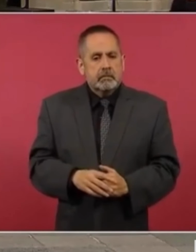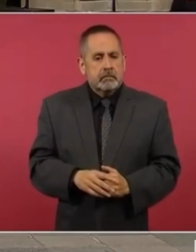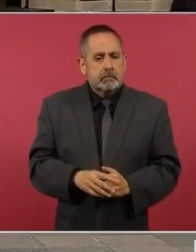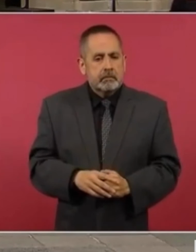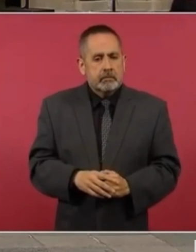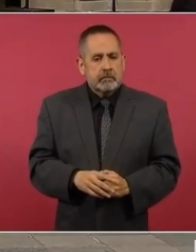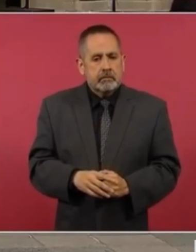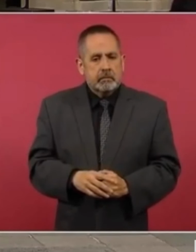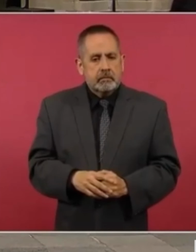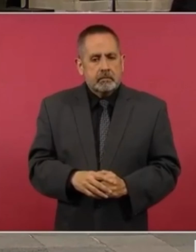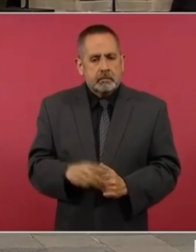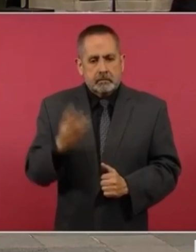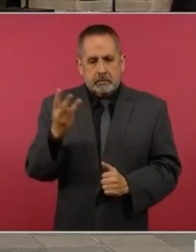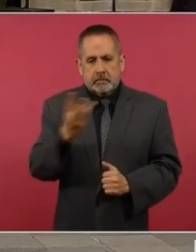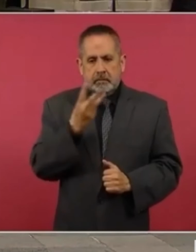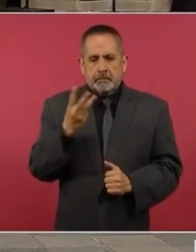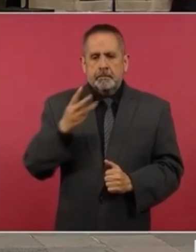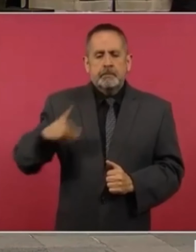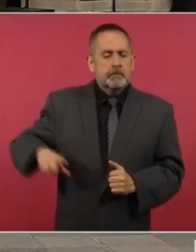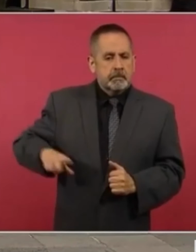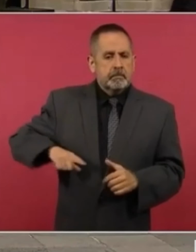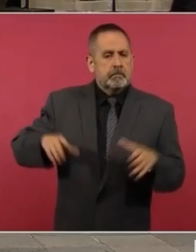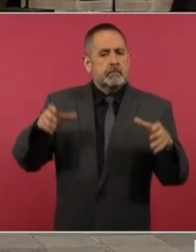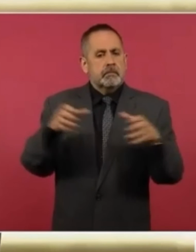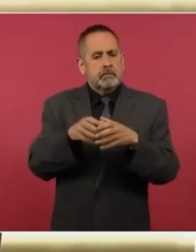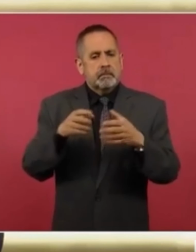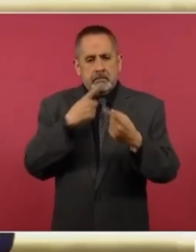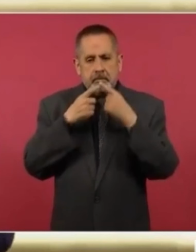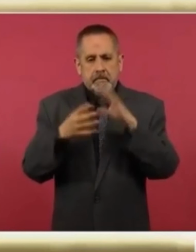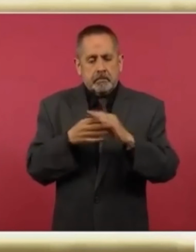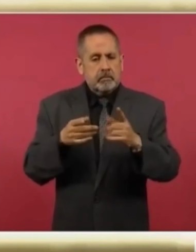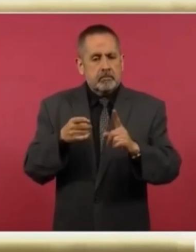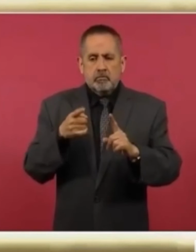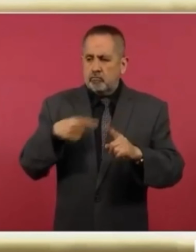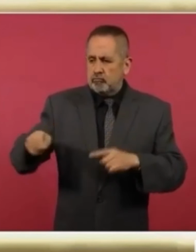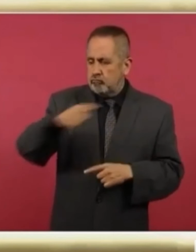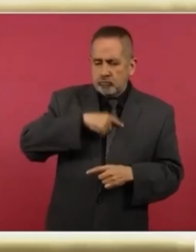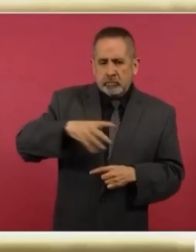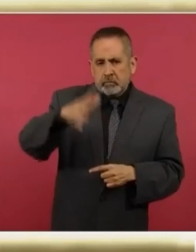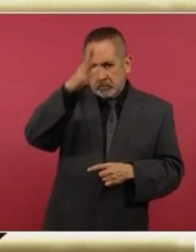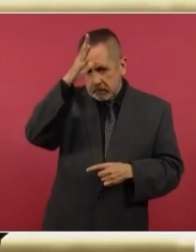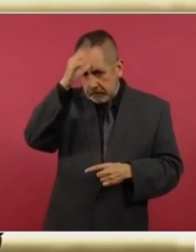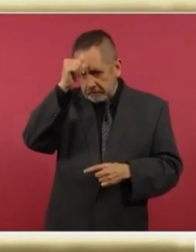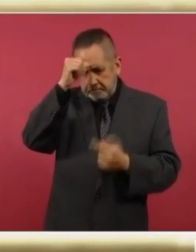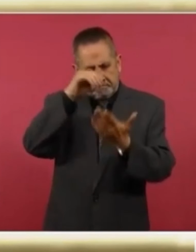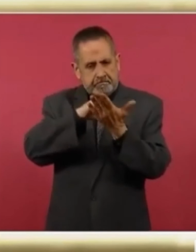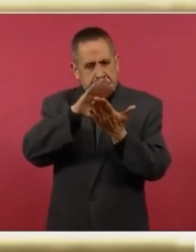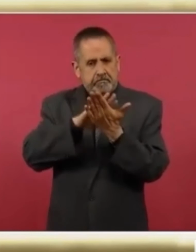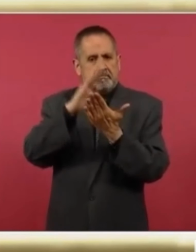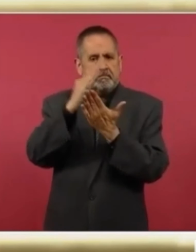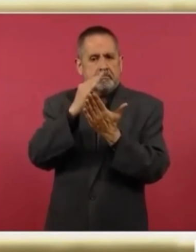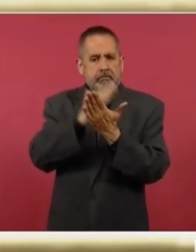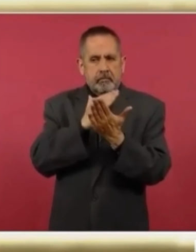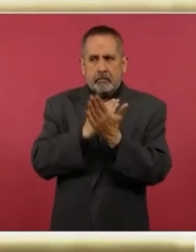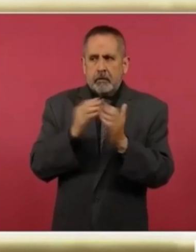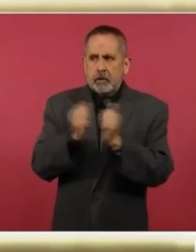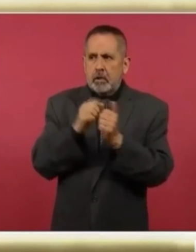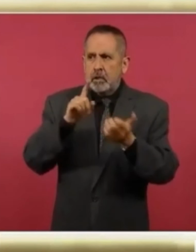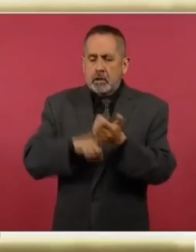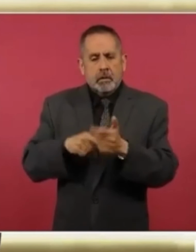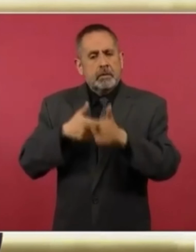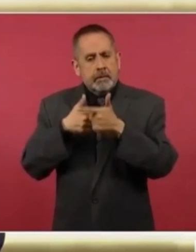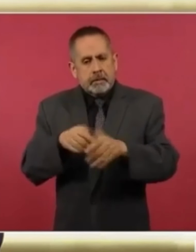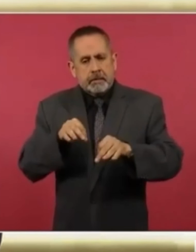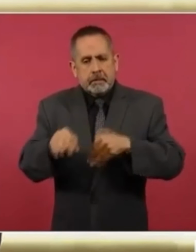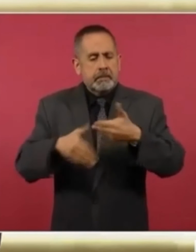los tres gobiernos hemos llegado a acuerdos para seguir